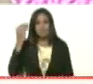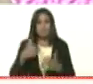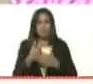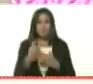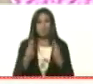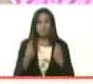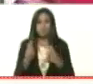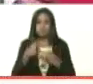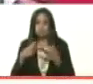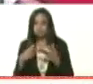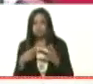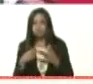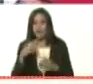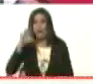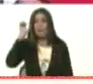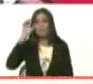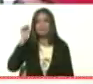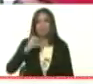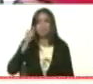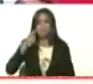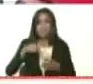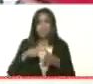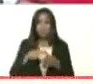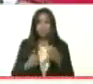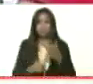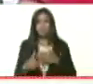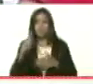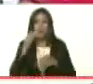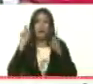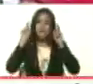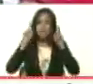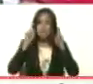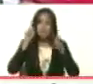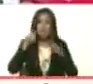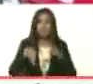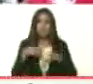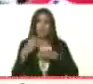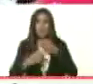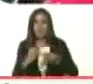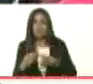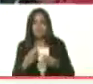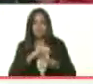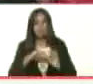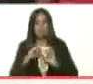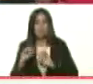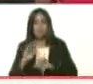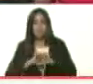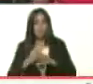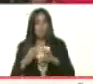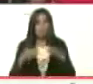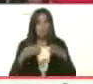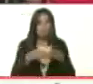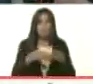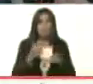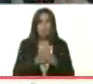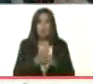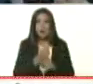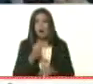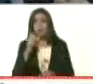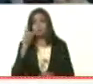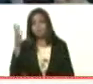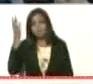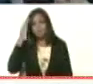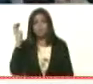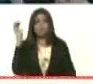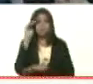que la clase obrera tiene que aprender, pero es mucho lo que tiene que enseñar de lo que hay que hacer Porque la clase obrera sabe lo que hay que hacer hacia el